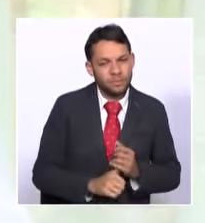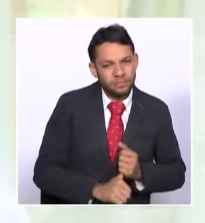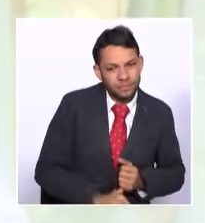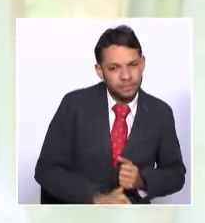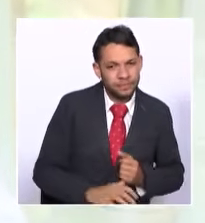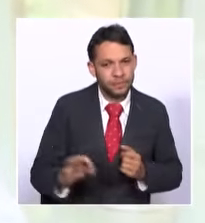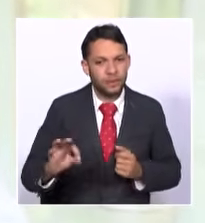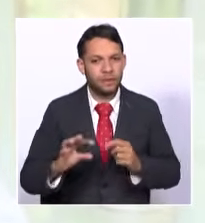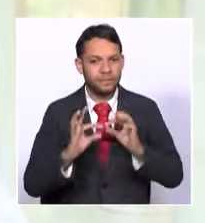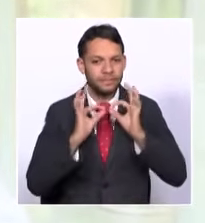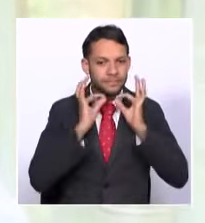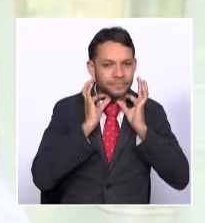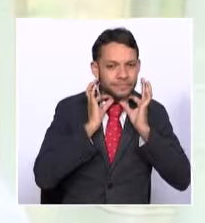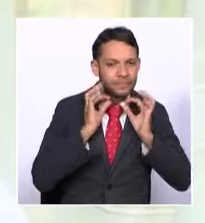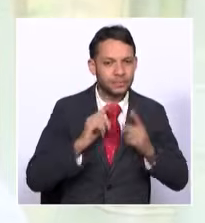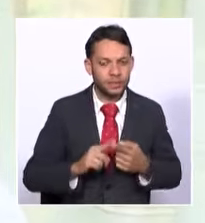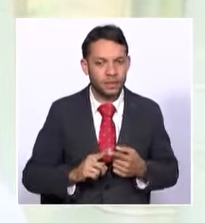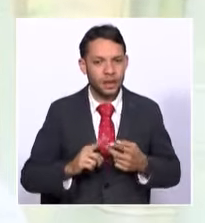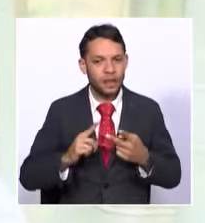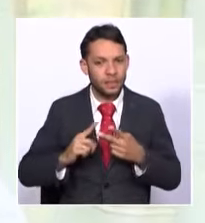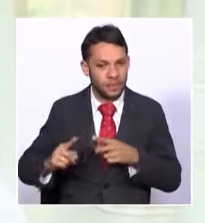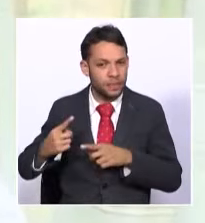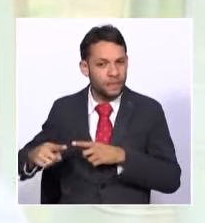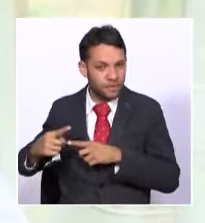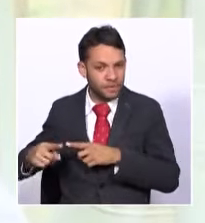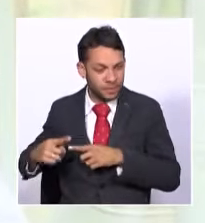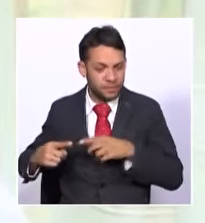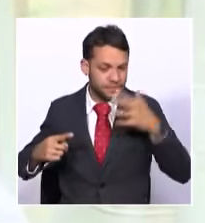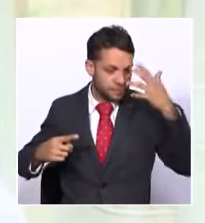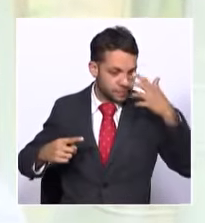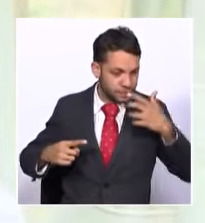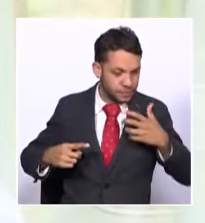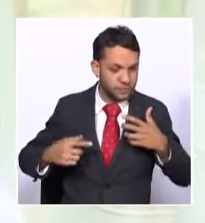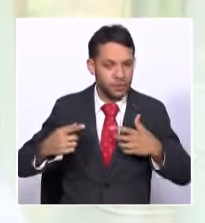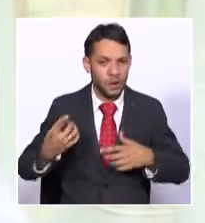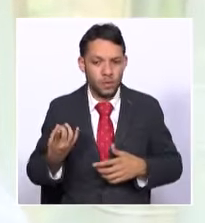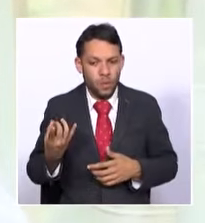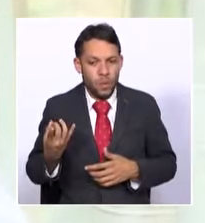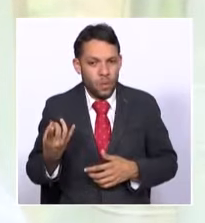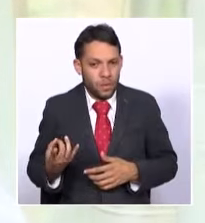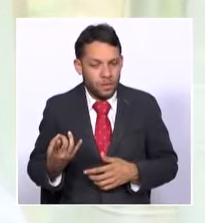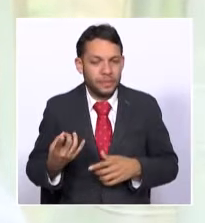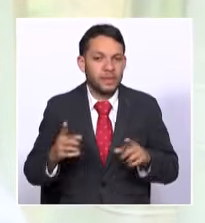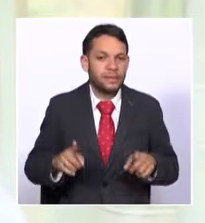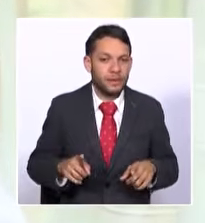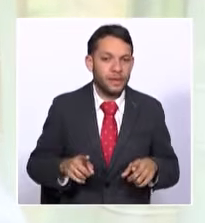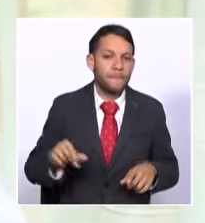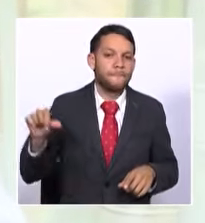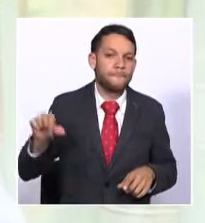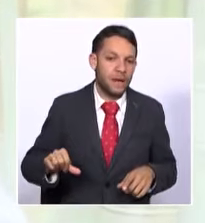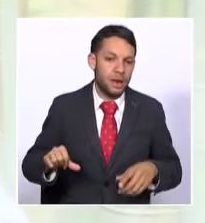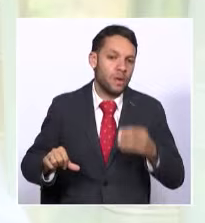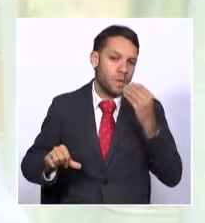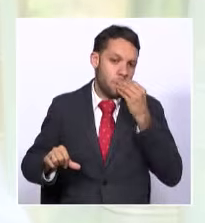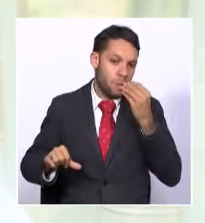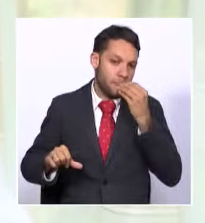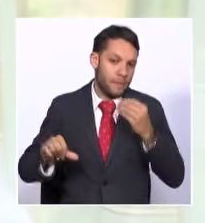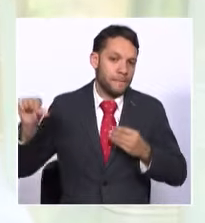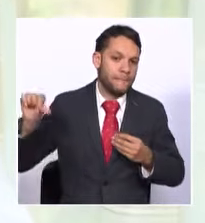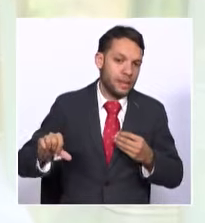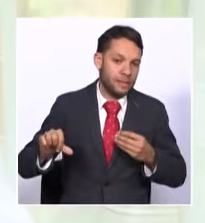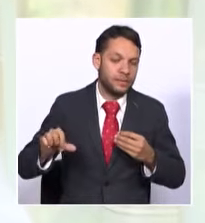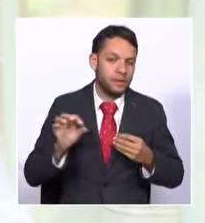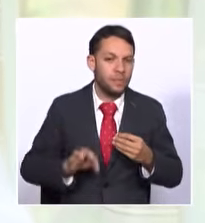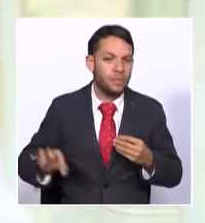la amigdalitis, factores que inducen al dolor, y la mala alimentación. Entonces uno dice, qué bueno,